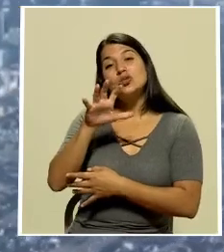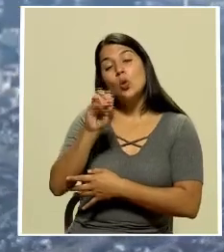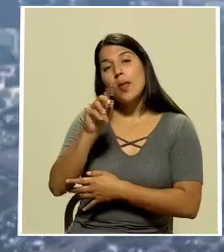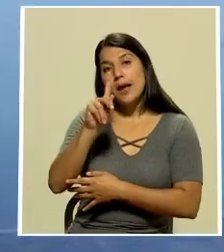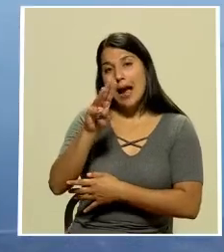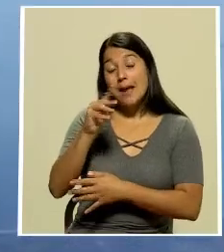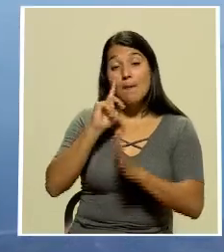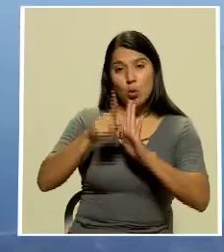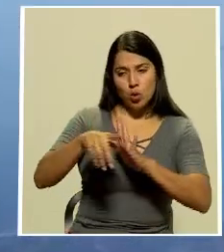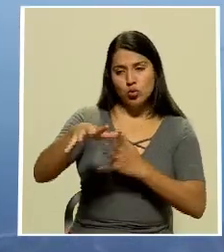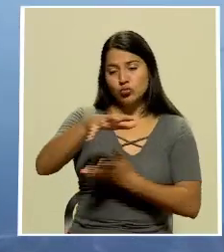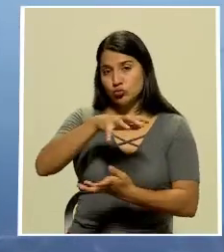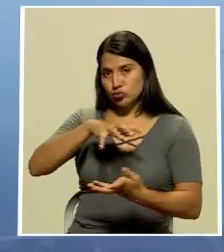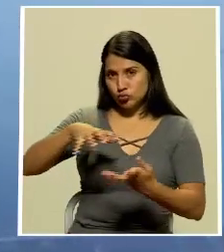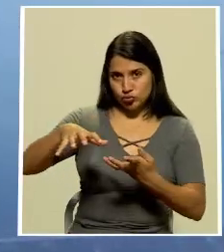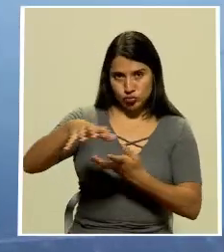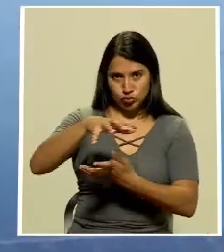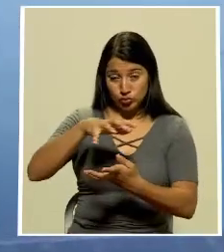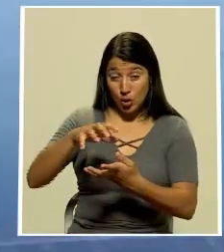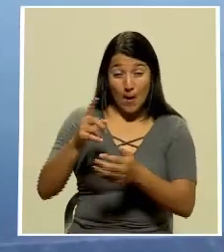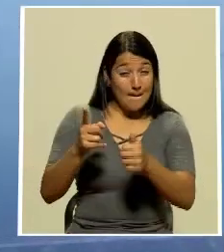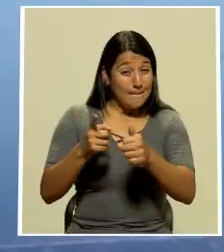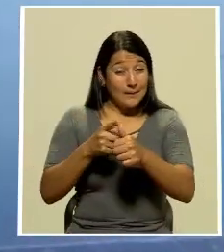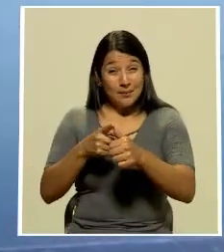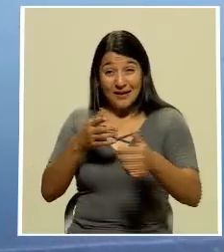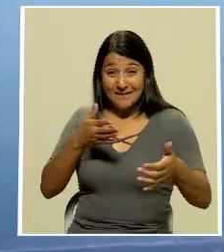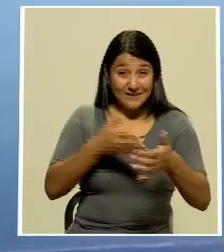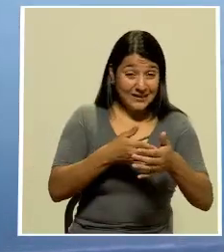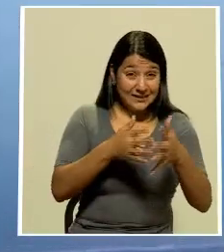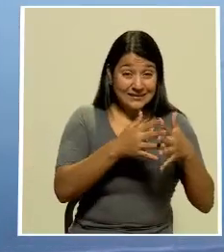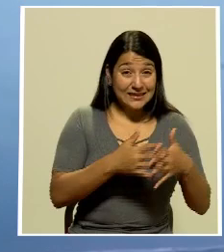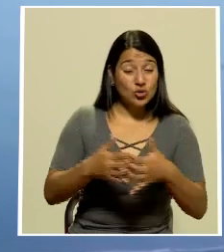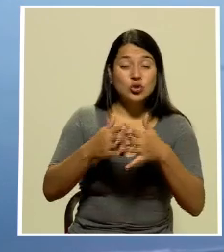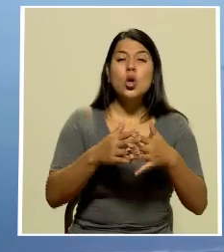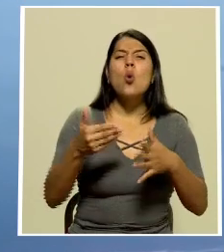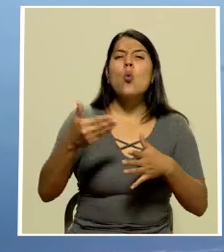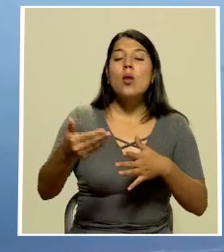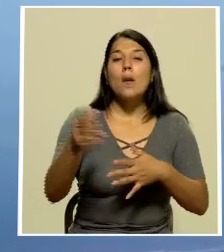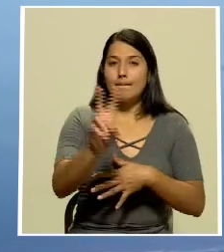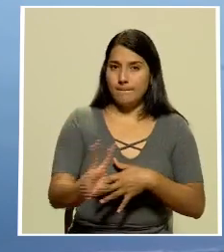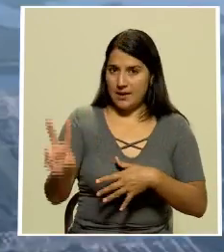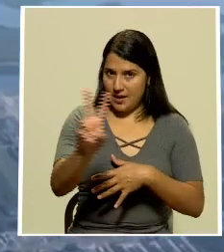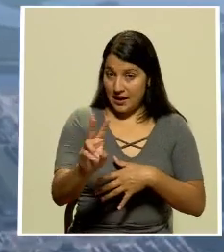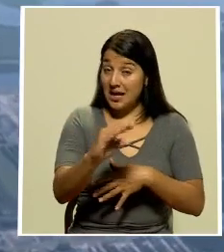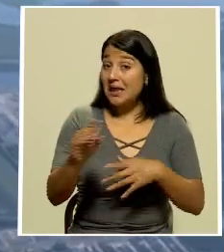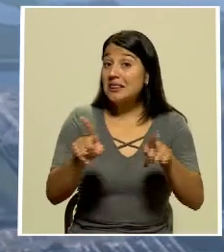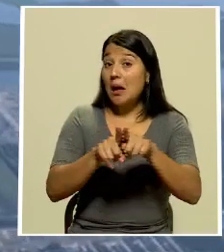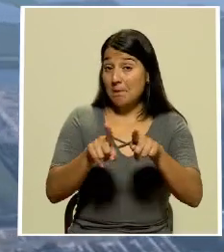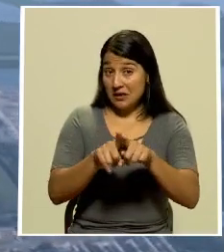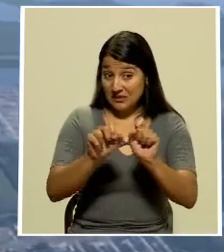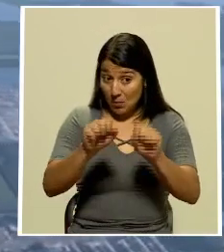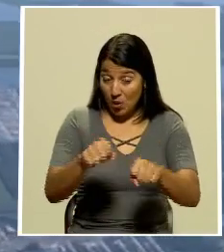Los primeros efectos del ciclón sobre Estados Unidos podrían sentirse el viernes, además de que hay probabilidades de que se